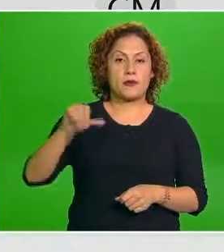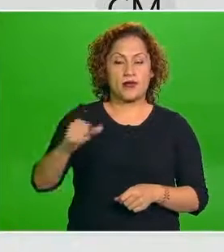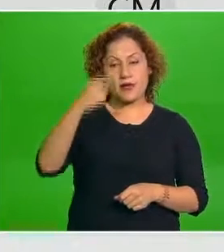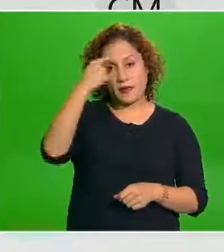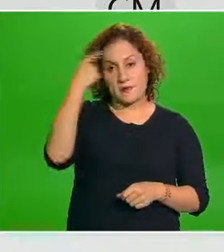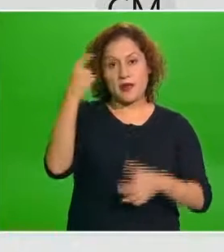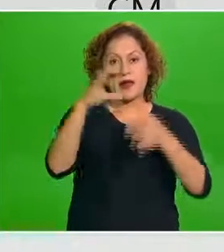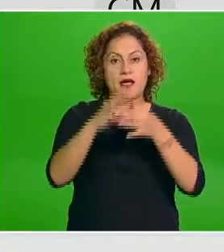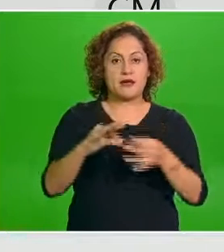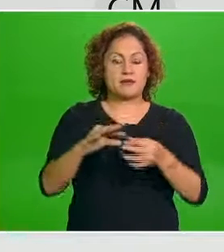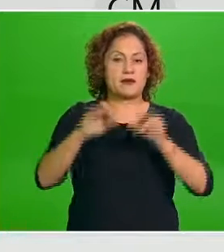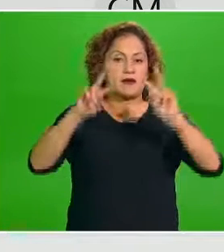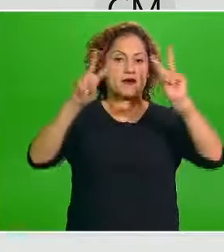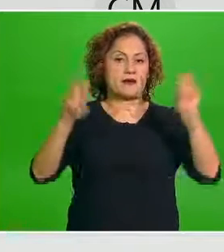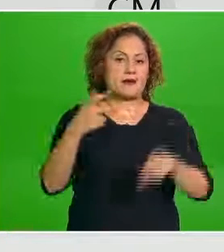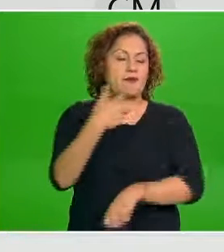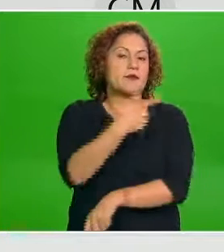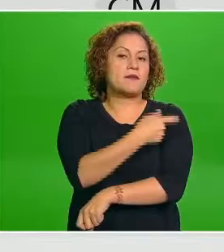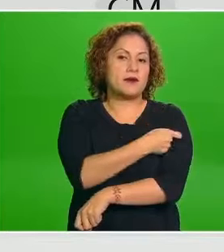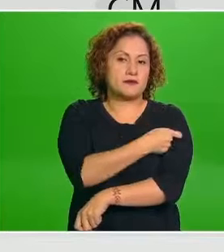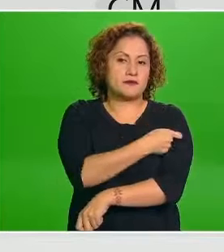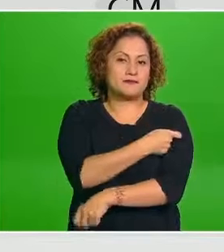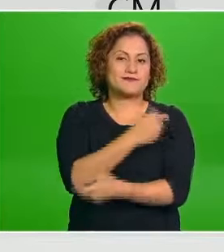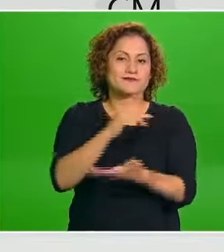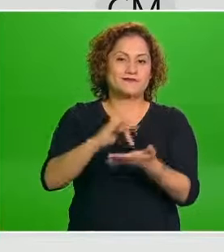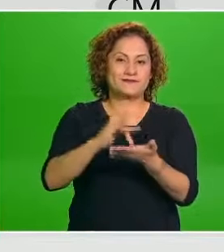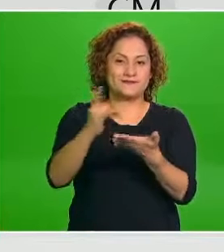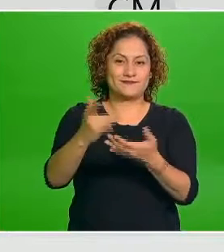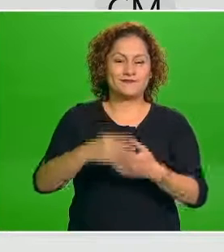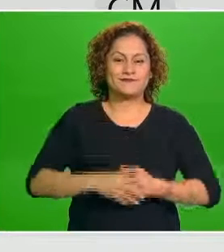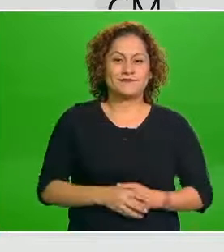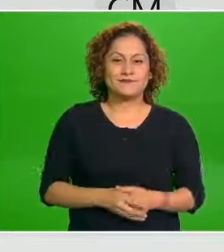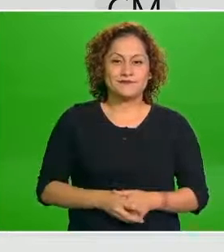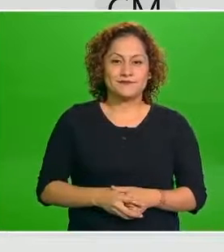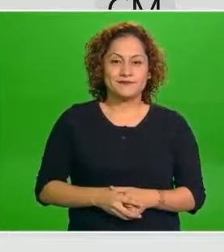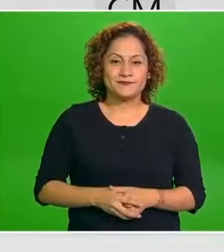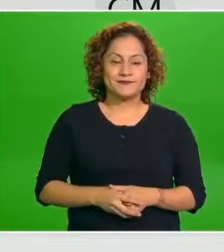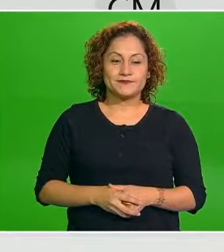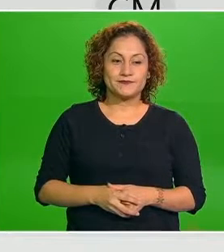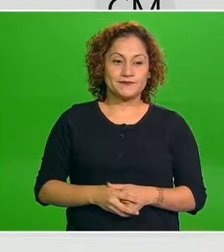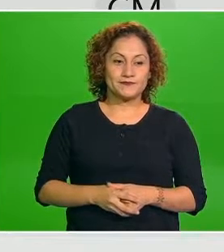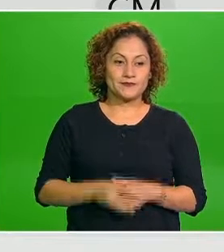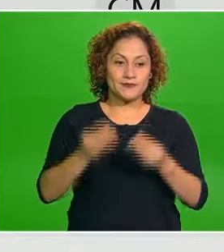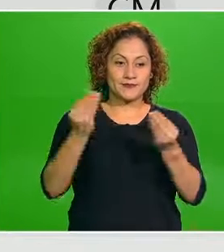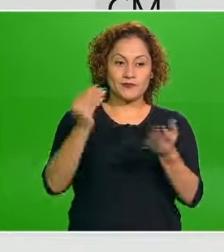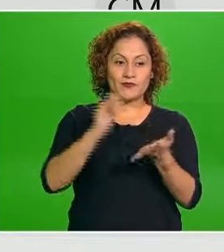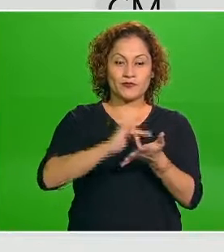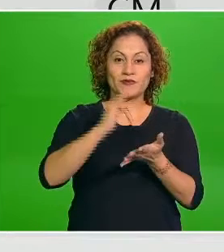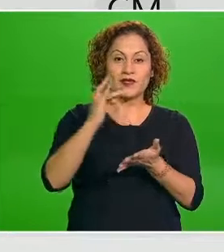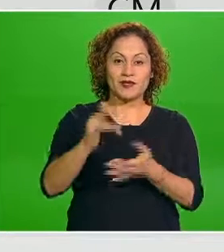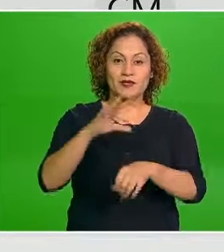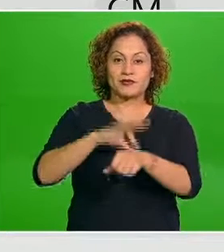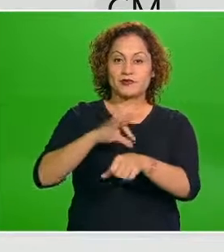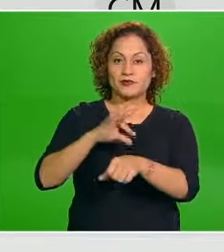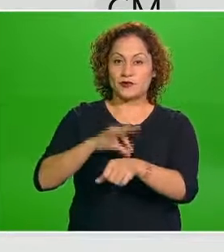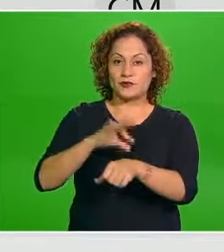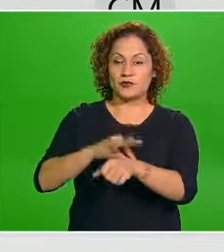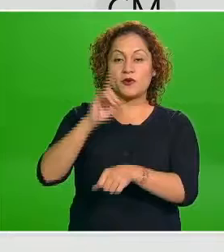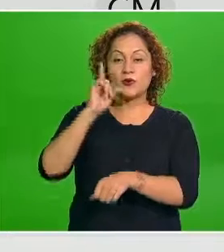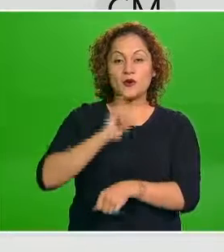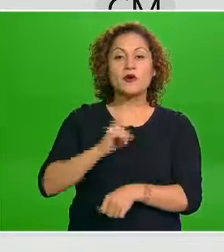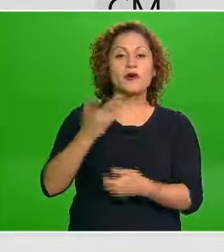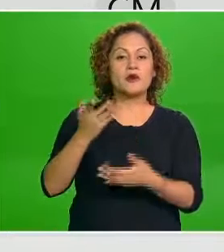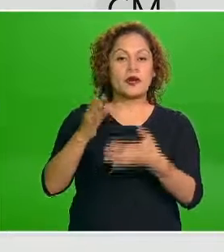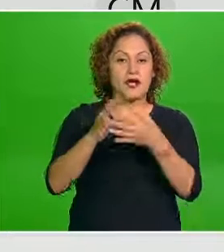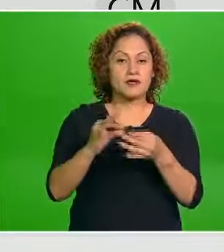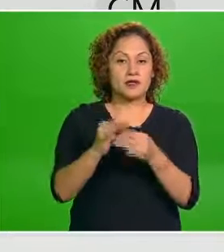presente la Estrategia Nacional de Vacunación. Muchas gracias, doctor. Muchas gracias, doctora Nucamendi, por la actualización del